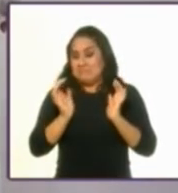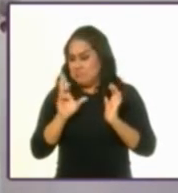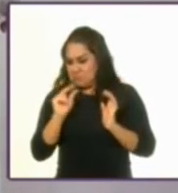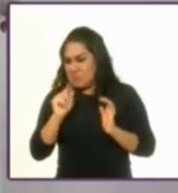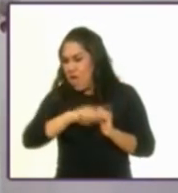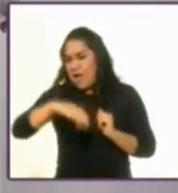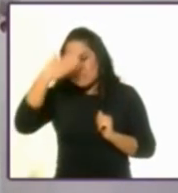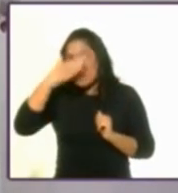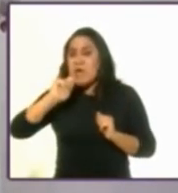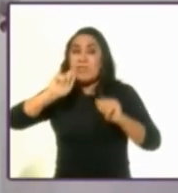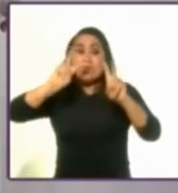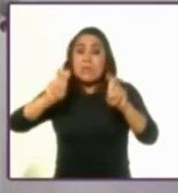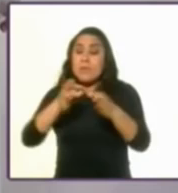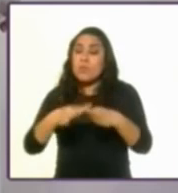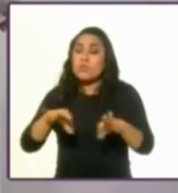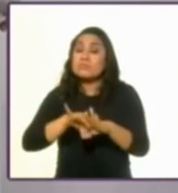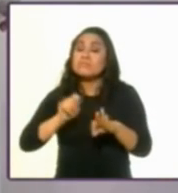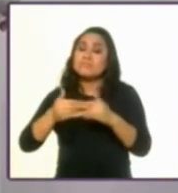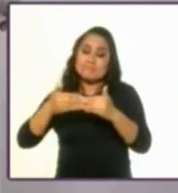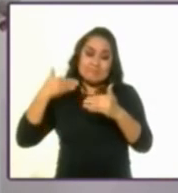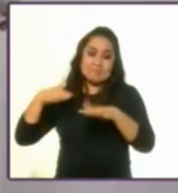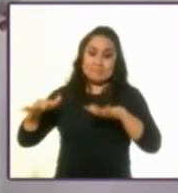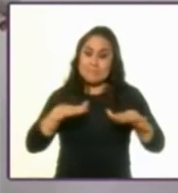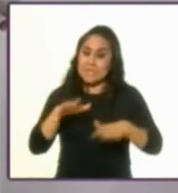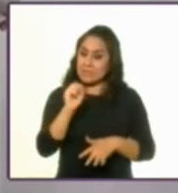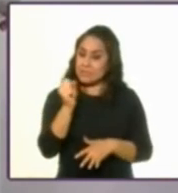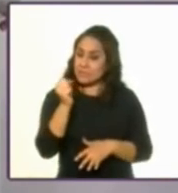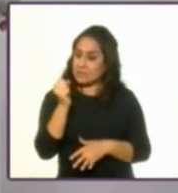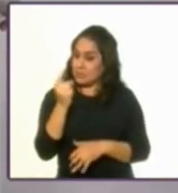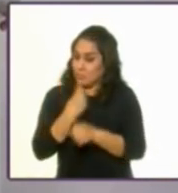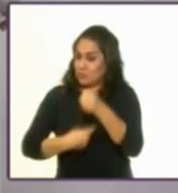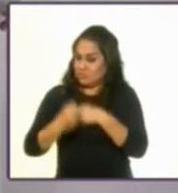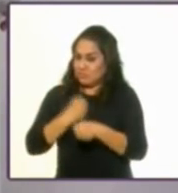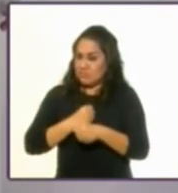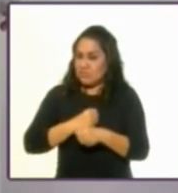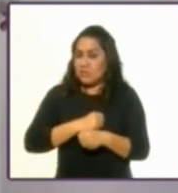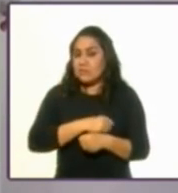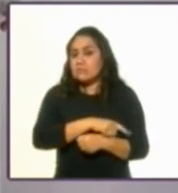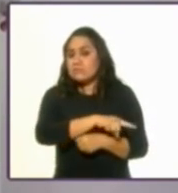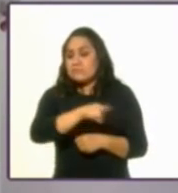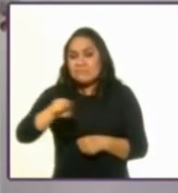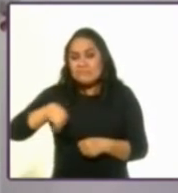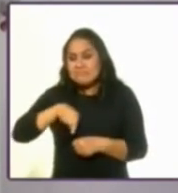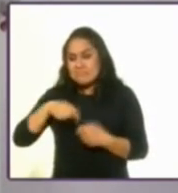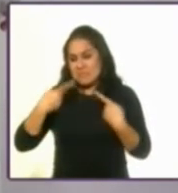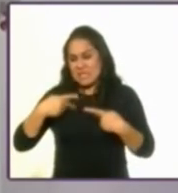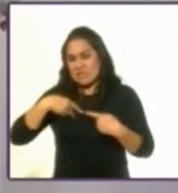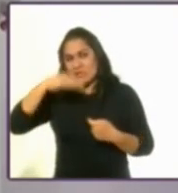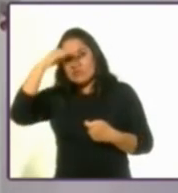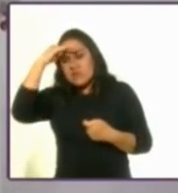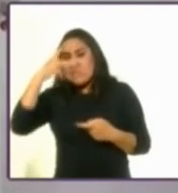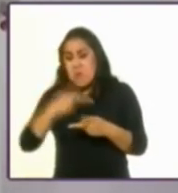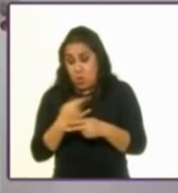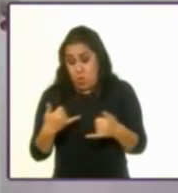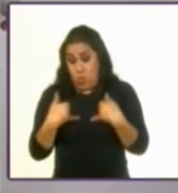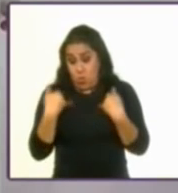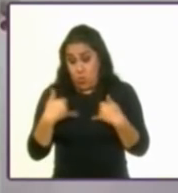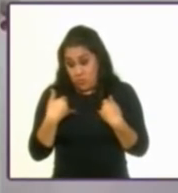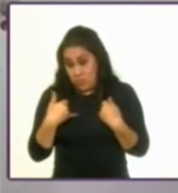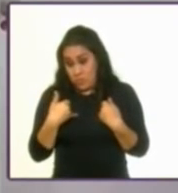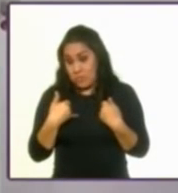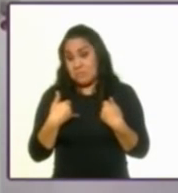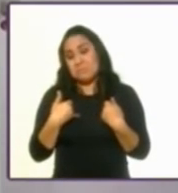los sismos de septiembre del año pasado despiertan la conciencia en esta capital no sólo de los jóvenes aunque